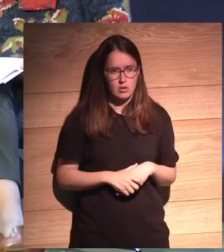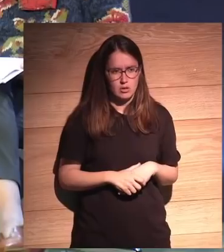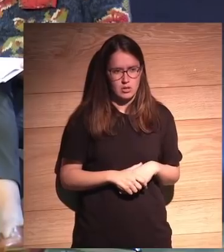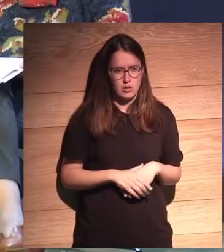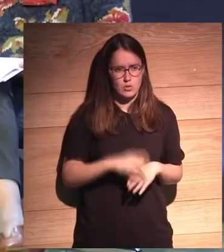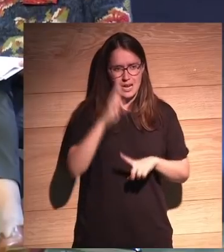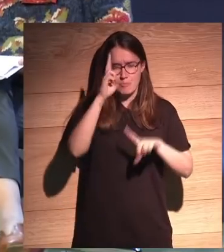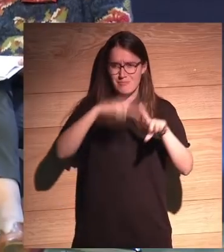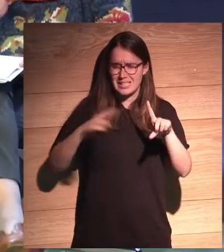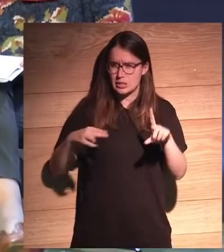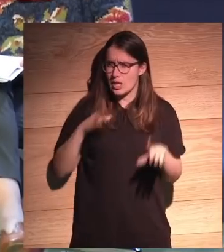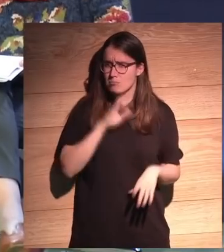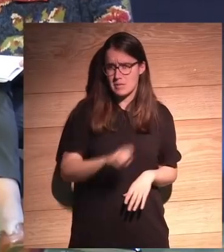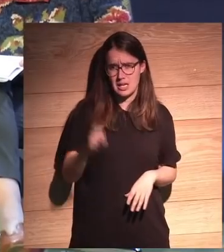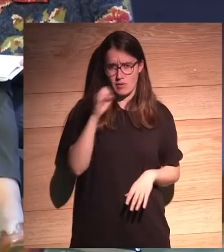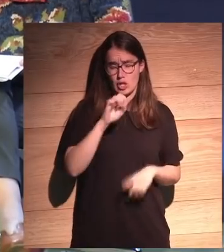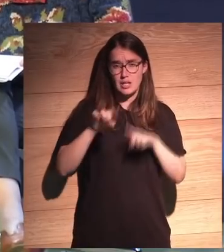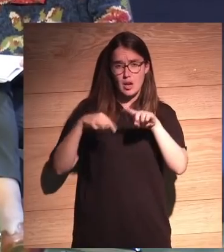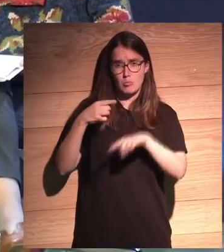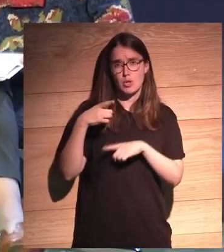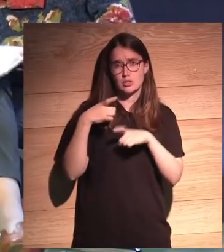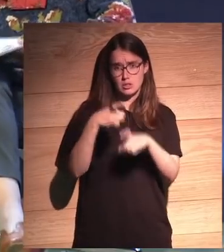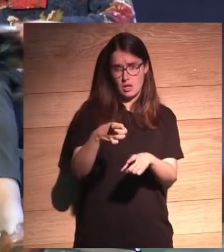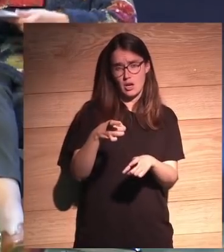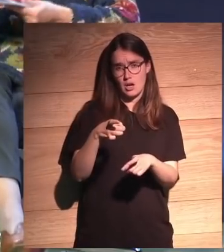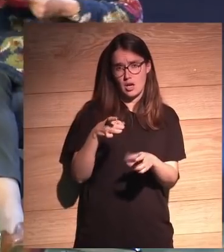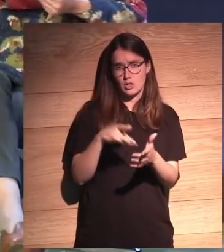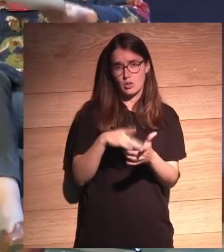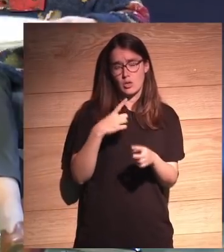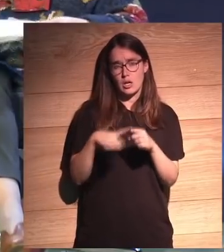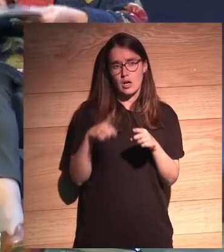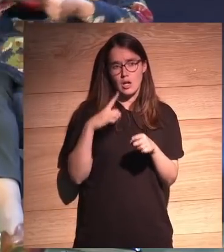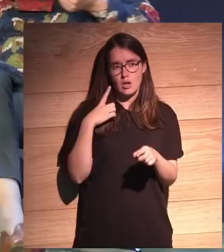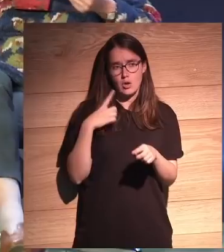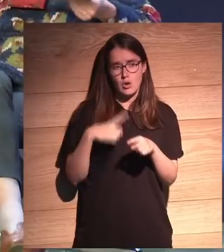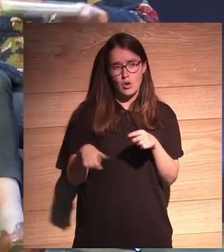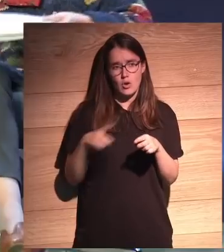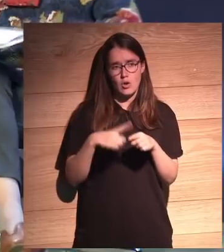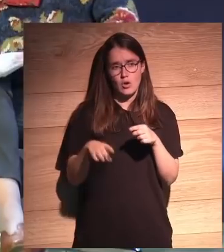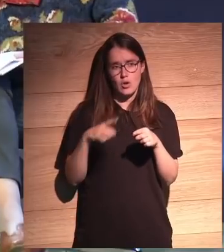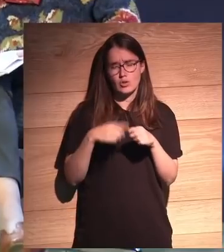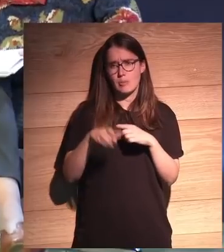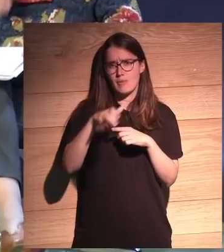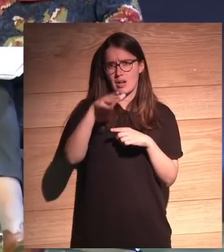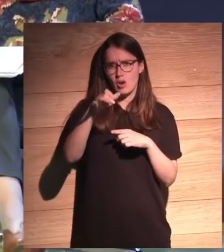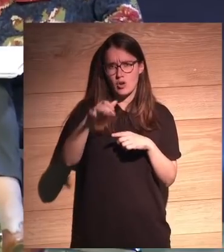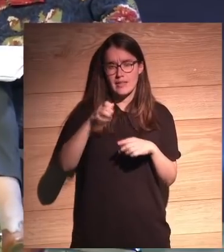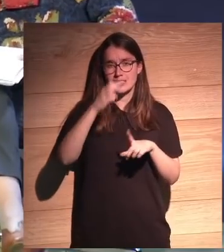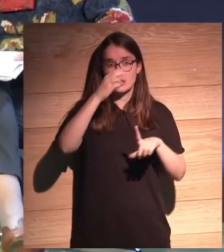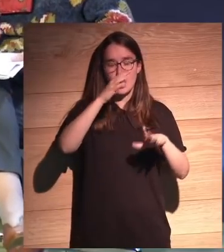Otra pintora maravillosa. En la posguerra se convierte en una cosa lánguida de bodegones, claro,